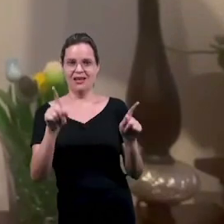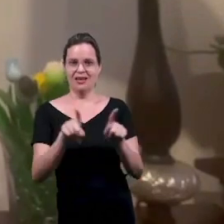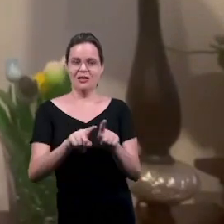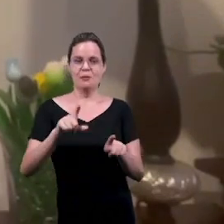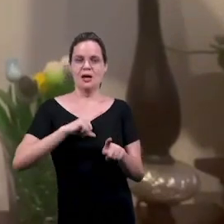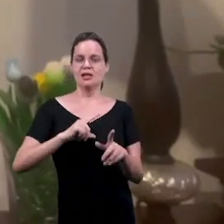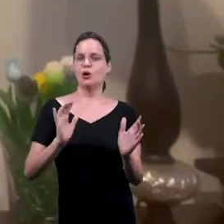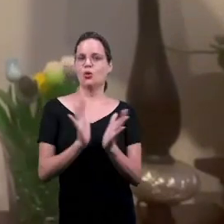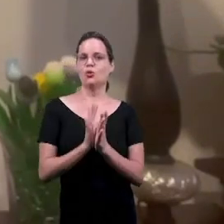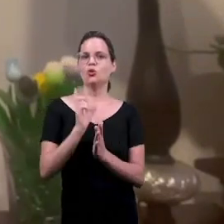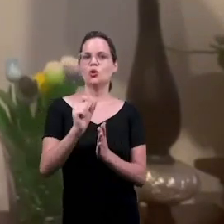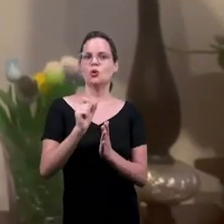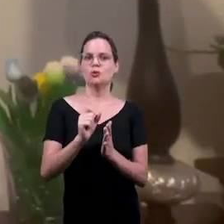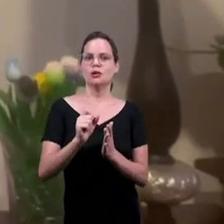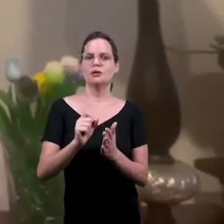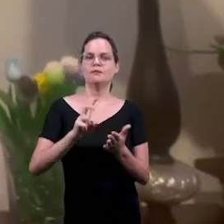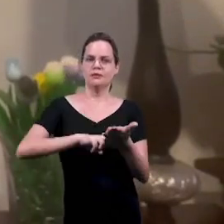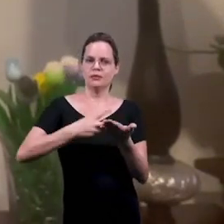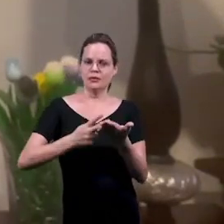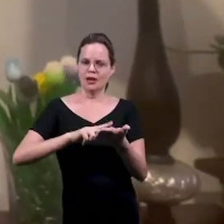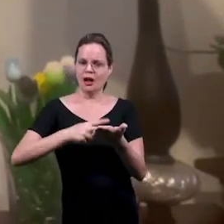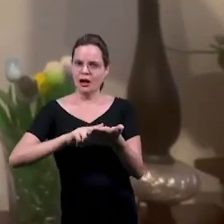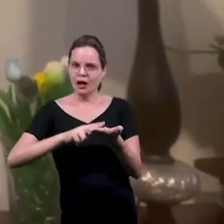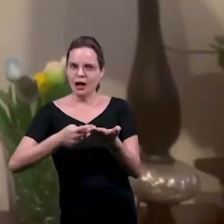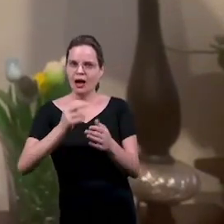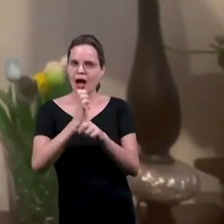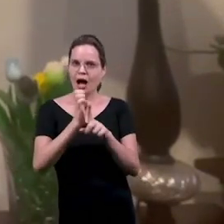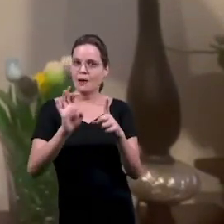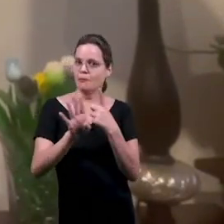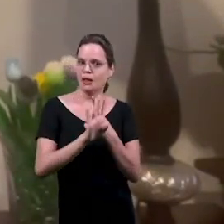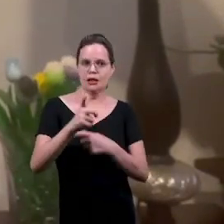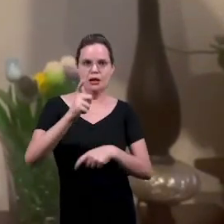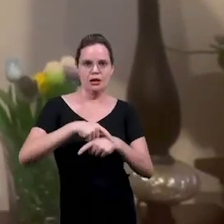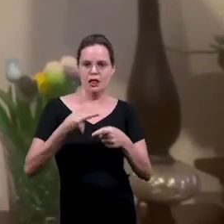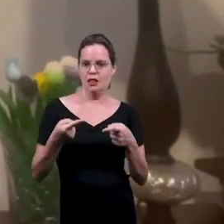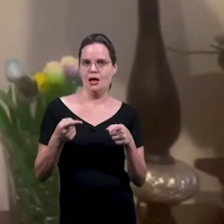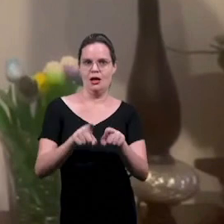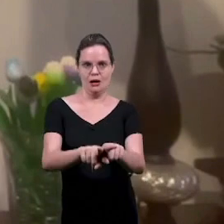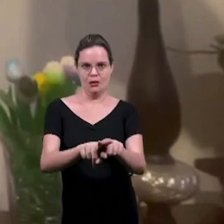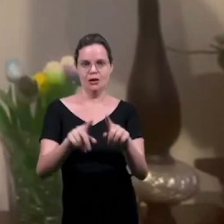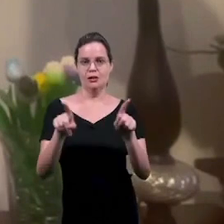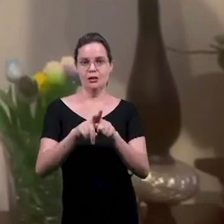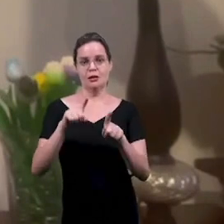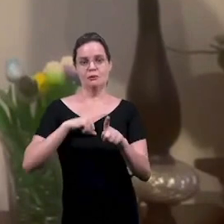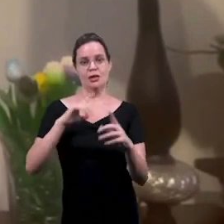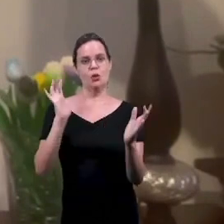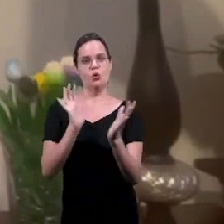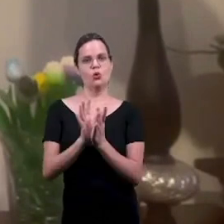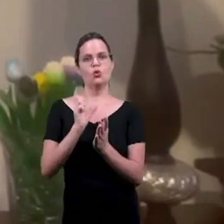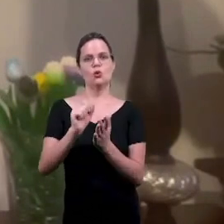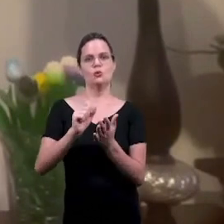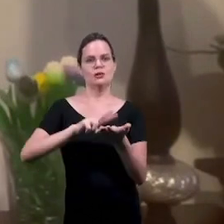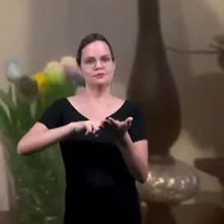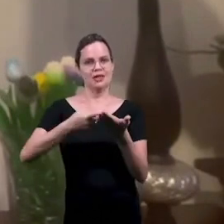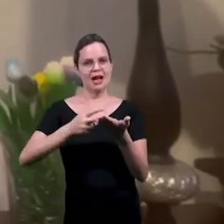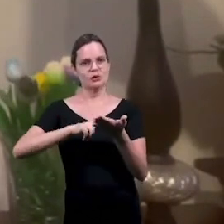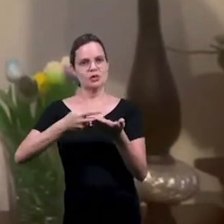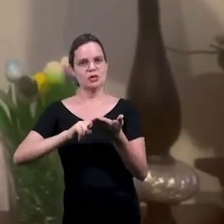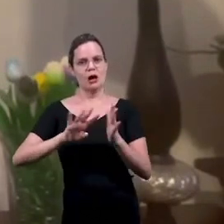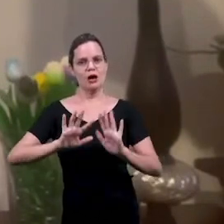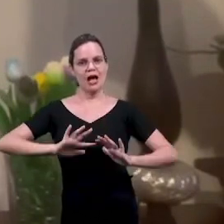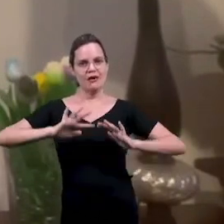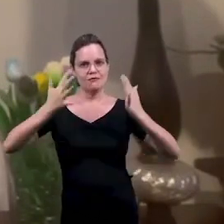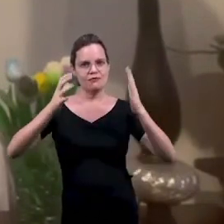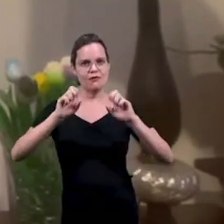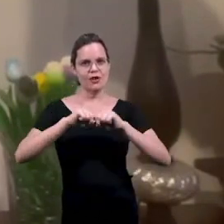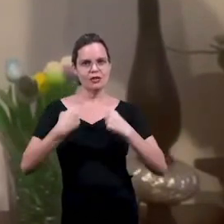traducidos de portugués a inglés. Tenemos un grupo que dobla la EBD, traduce la